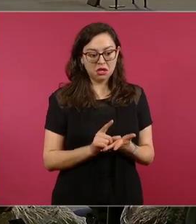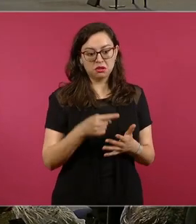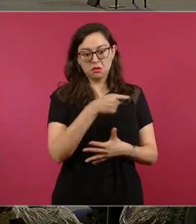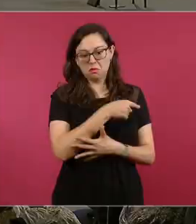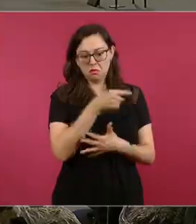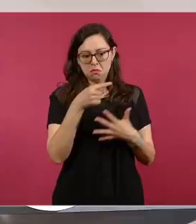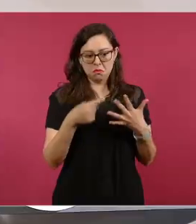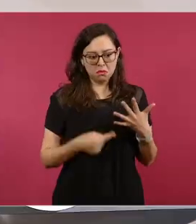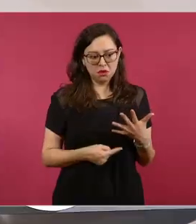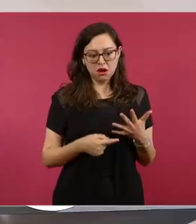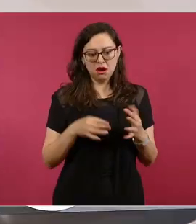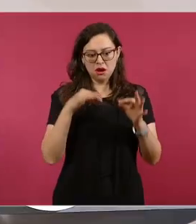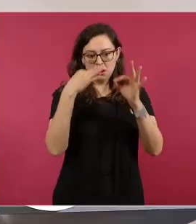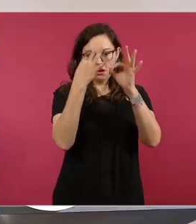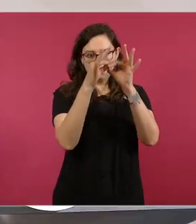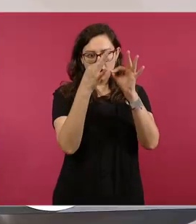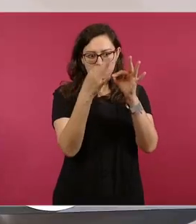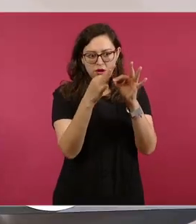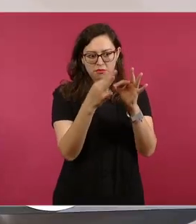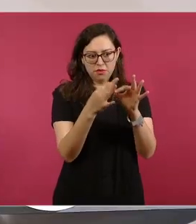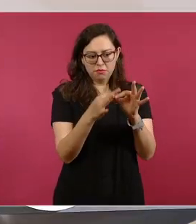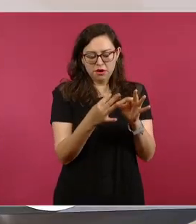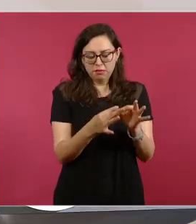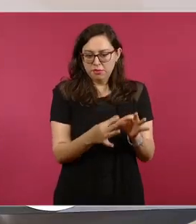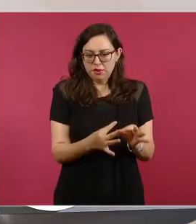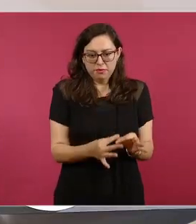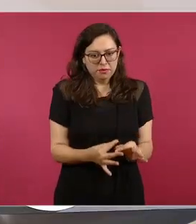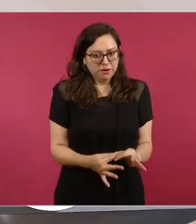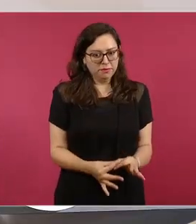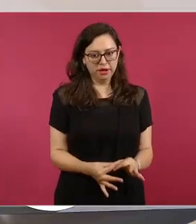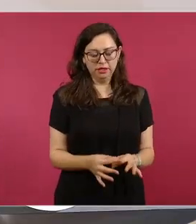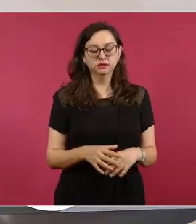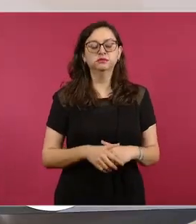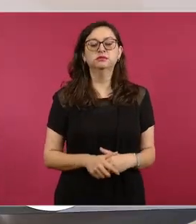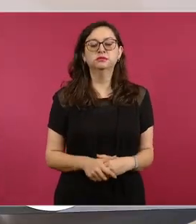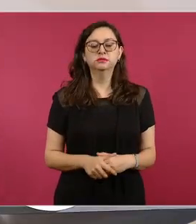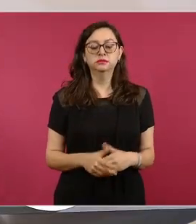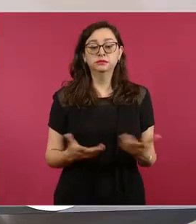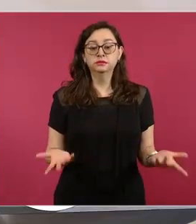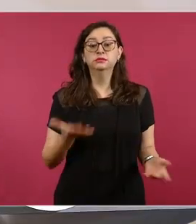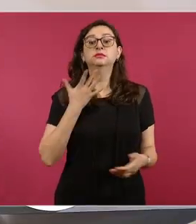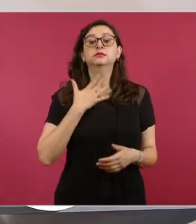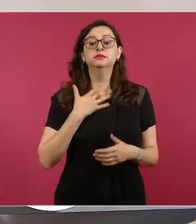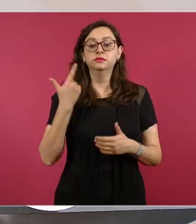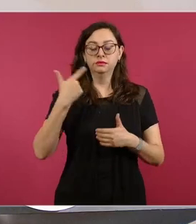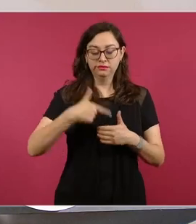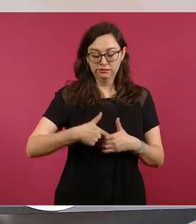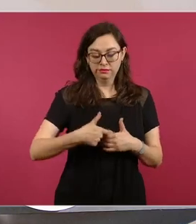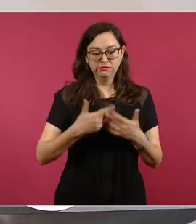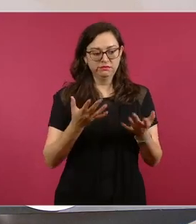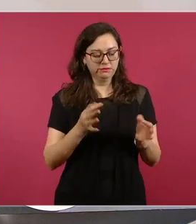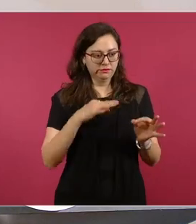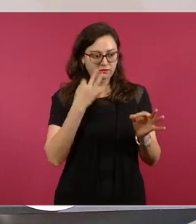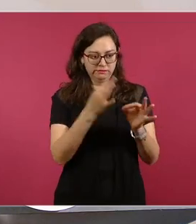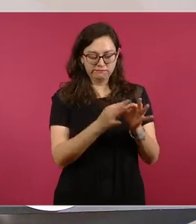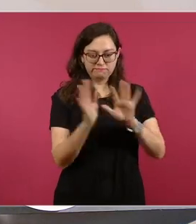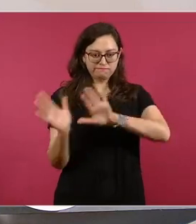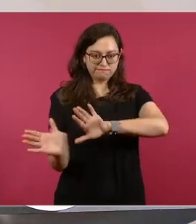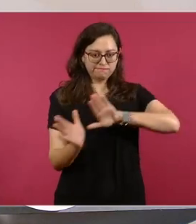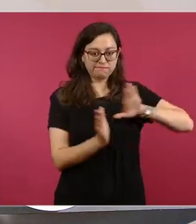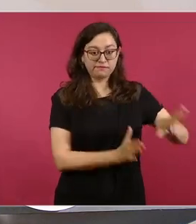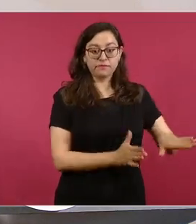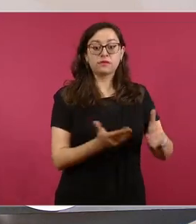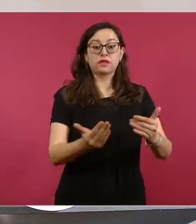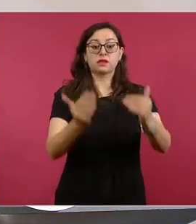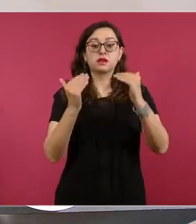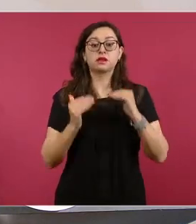características que deben de cumplir las estaciones de servicio. Esto en cuanto a gasolinas y diésel. Y ahora vamos al tema del gas LP,